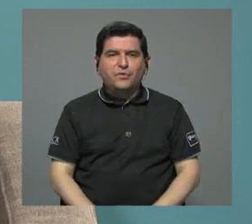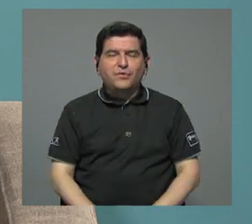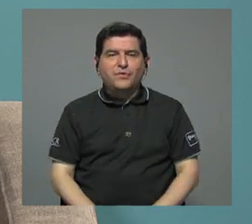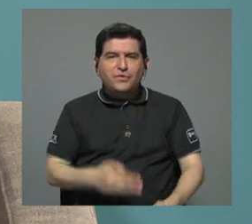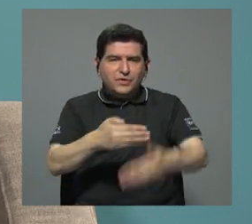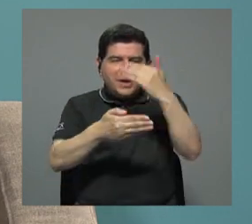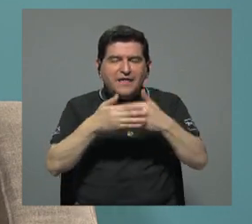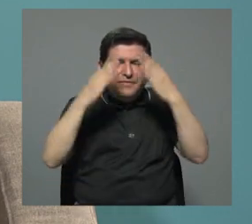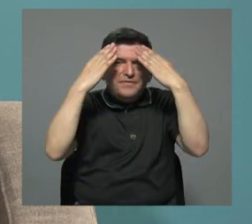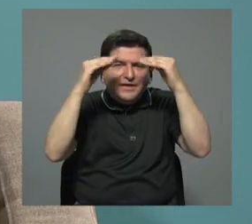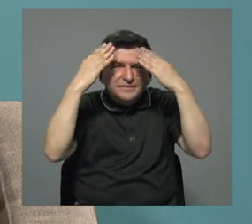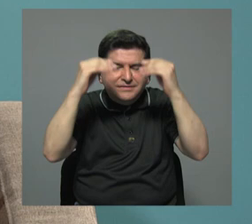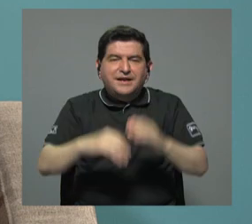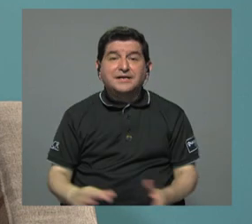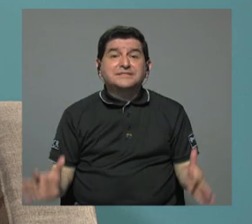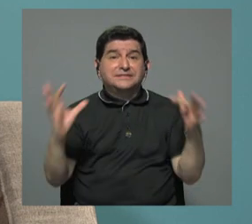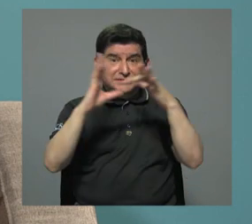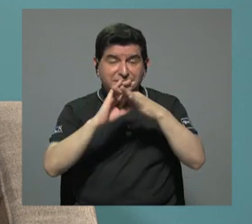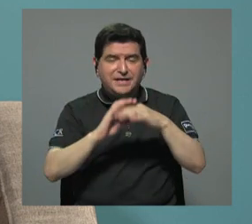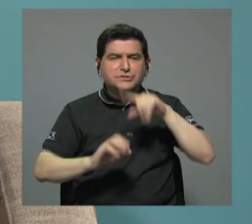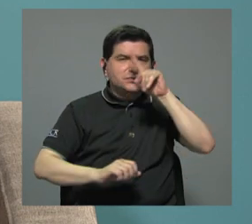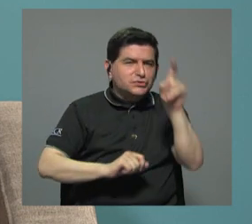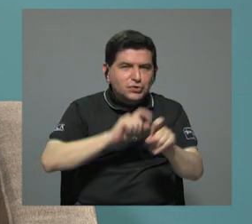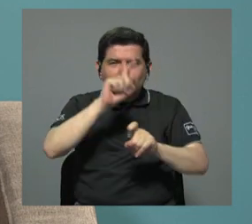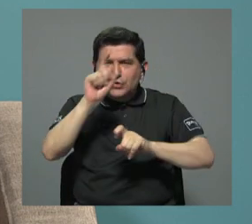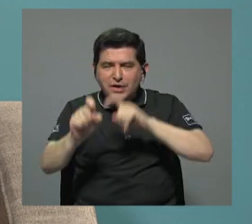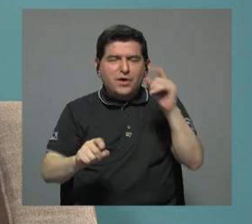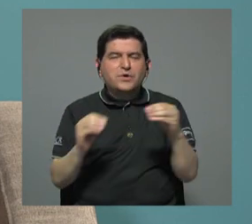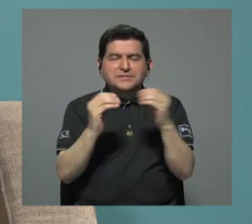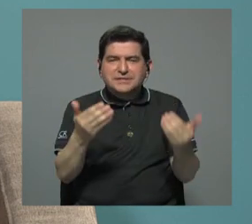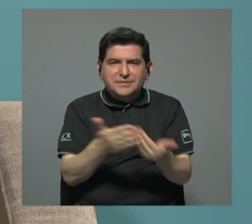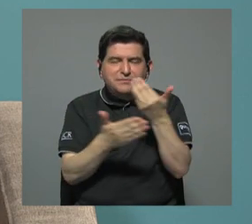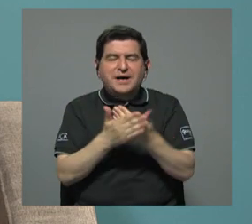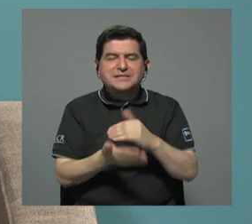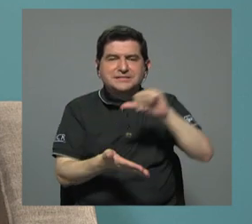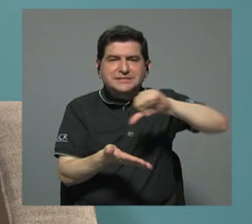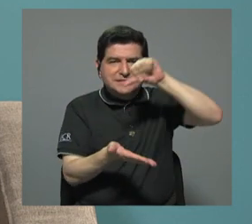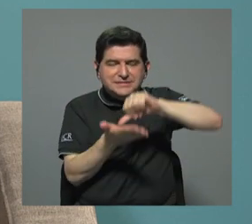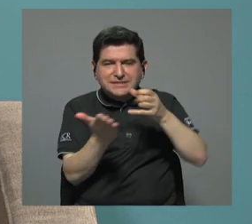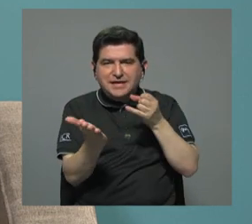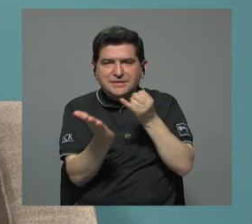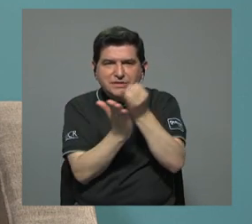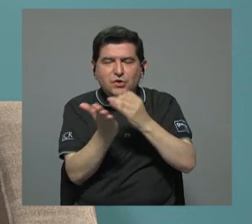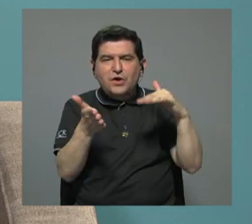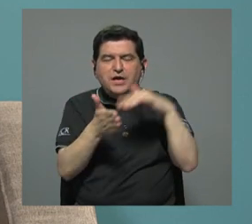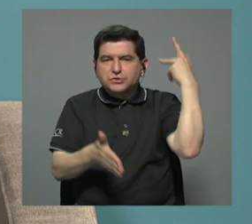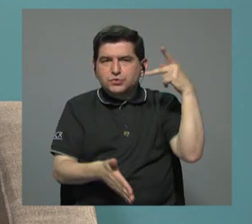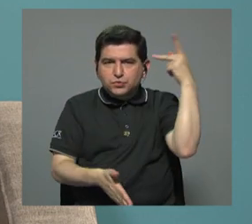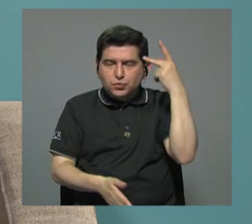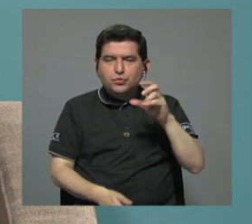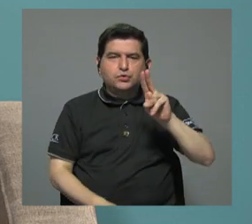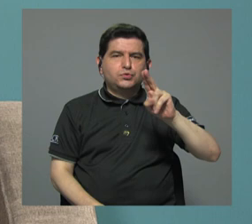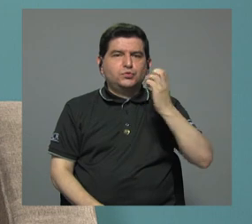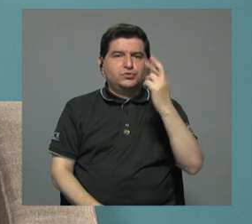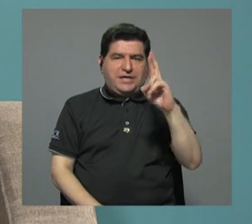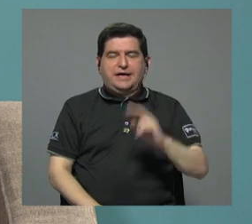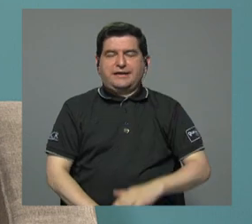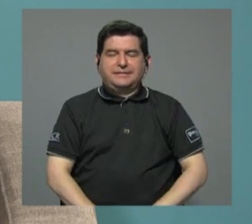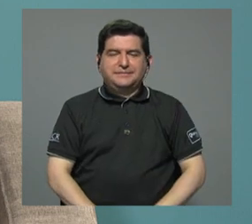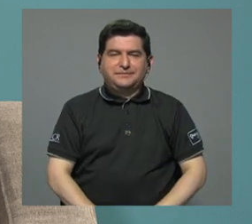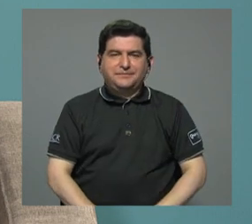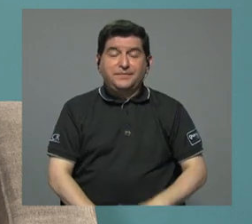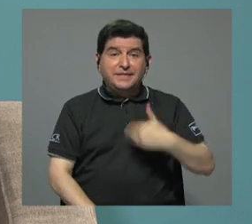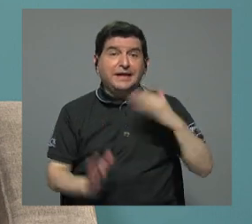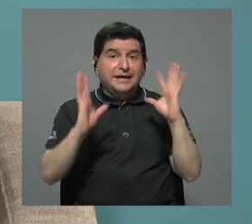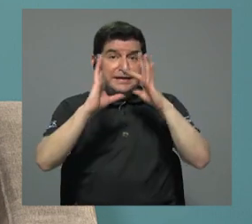detrás del dato que está relacionada con la encuesta más reciente del centro de investigación y estudios políticos de la universidad de costa rica 7 y